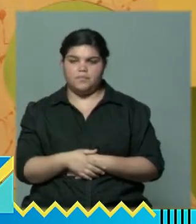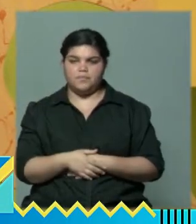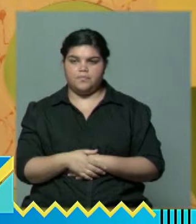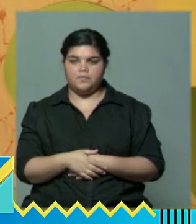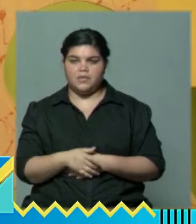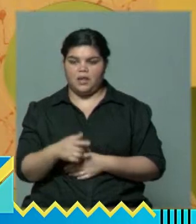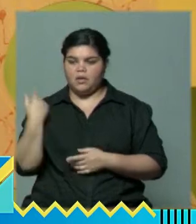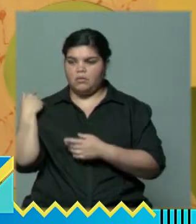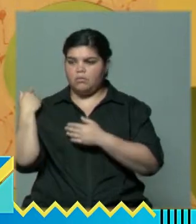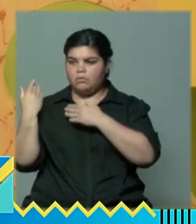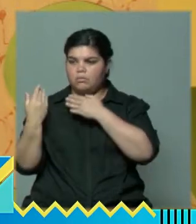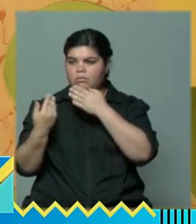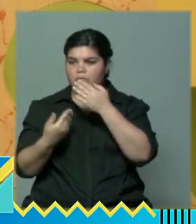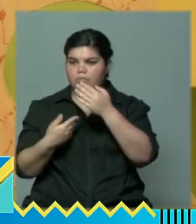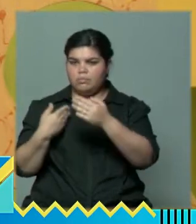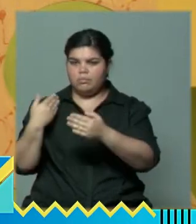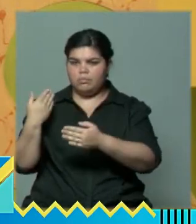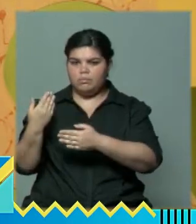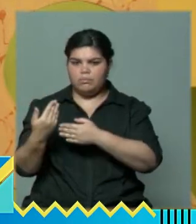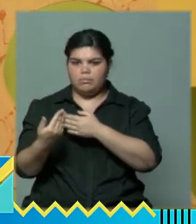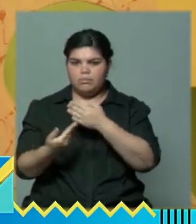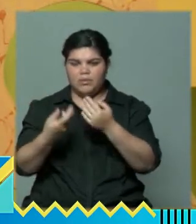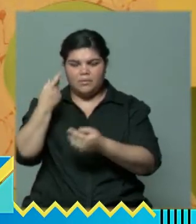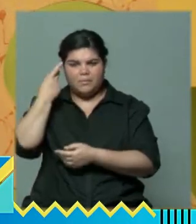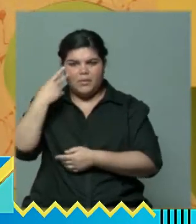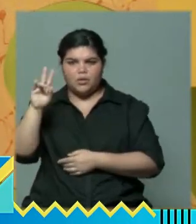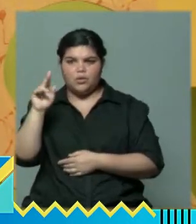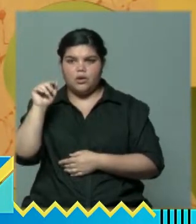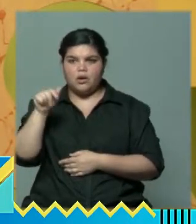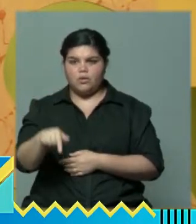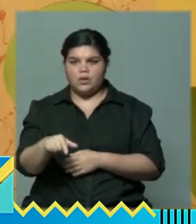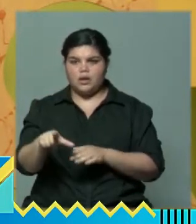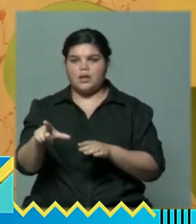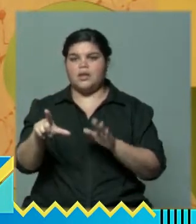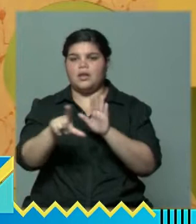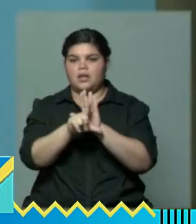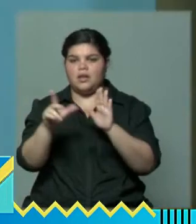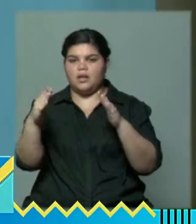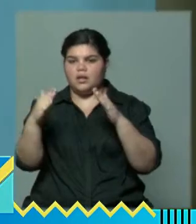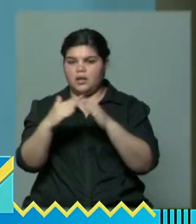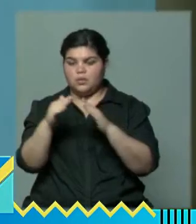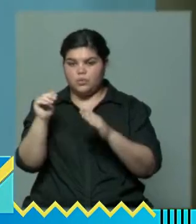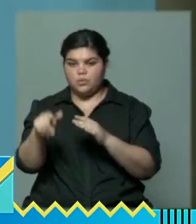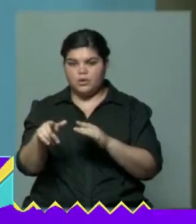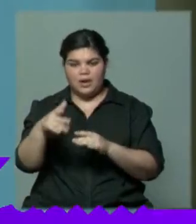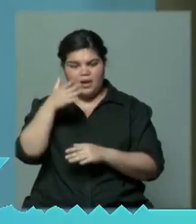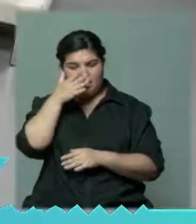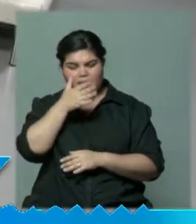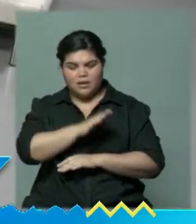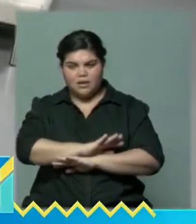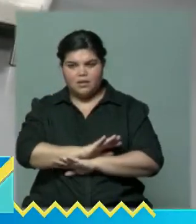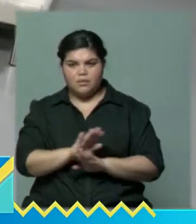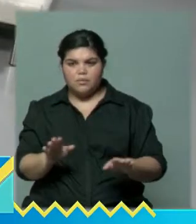tiempo, se va agravando. Lo que se aprobó hoy en la legislatura es muy grave. porque deja